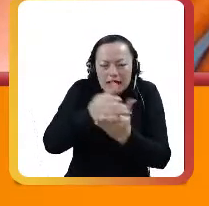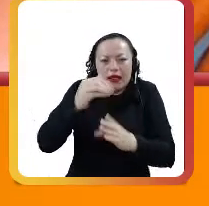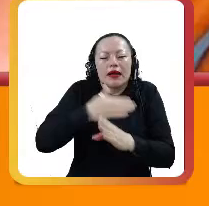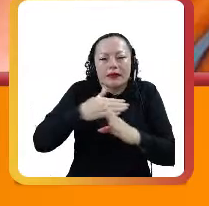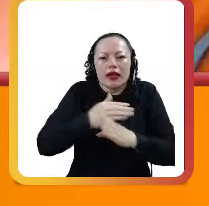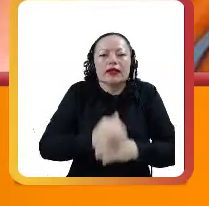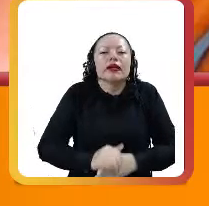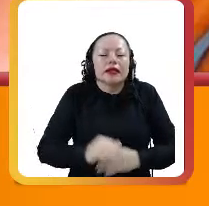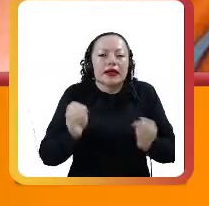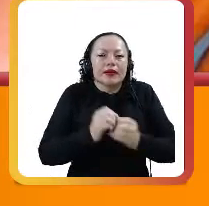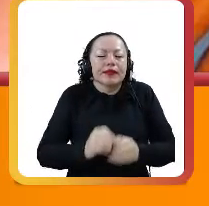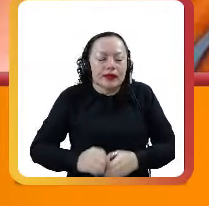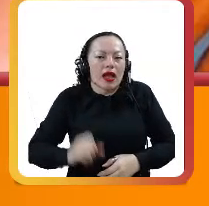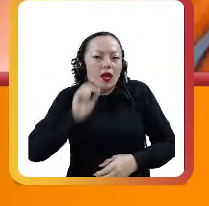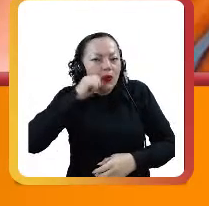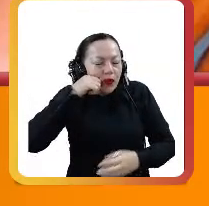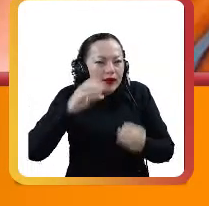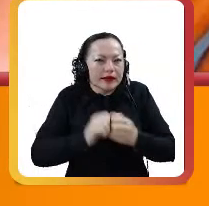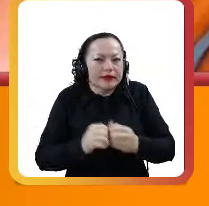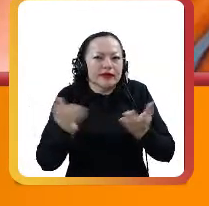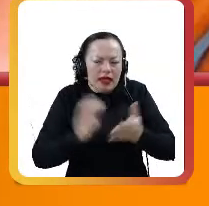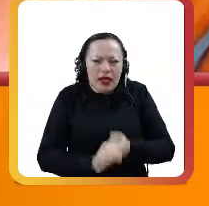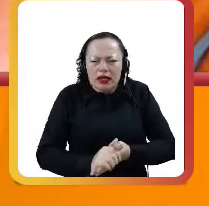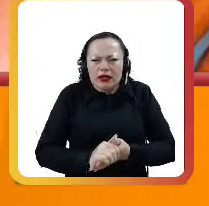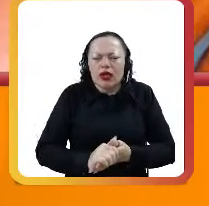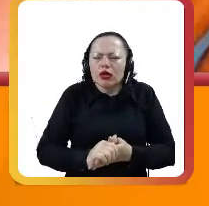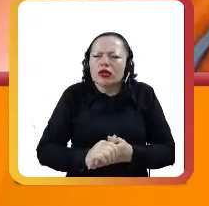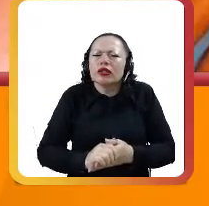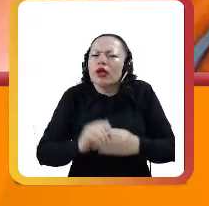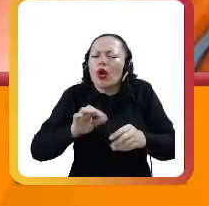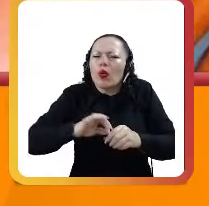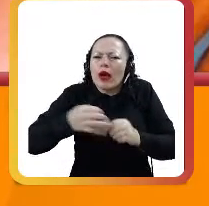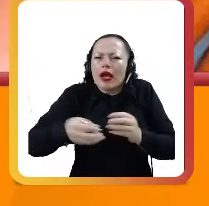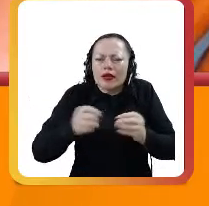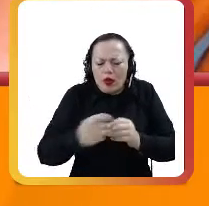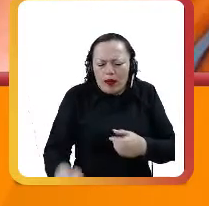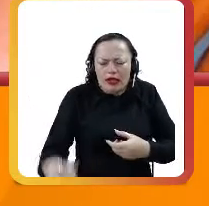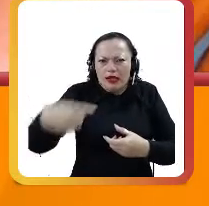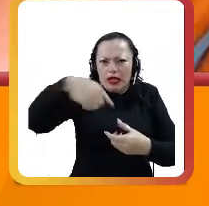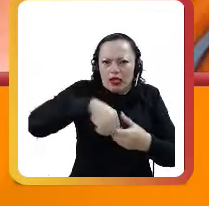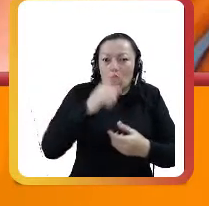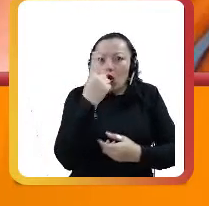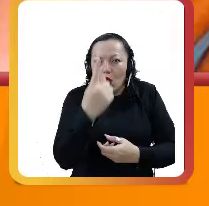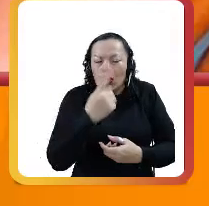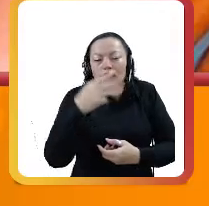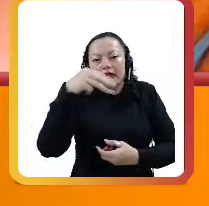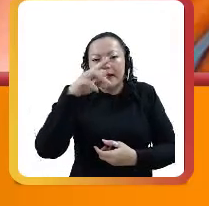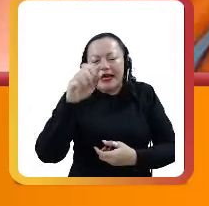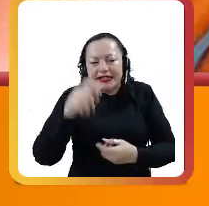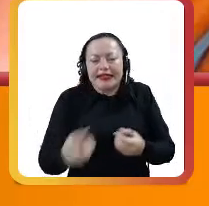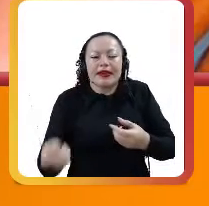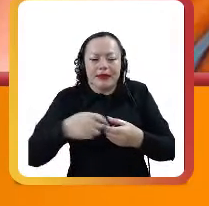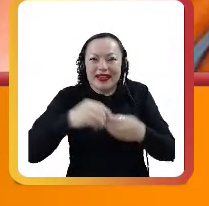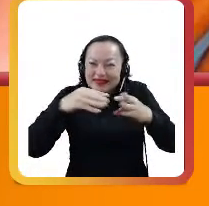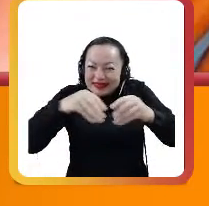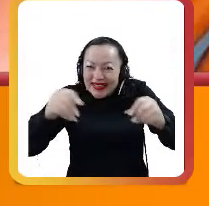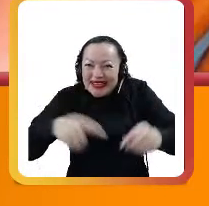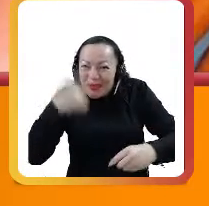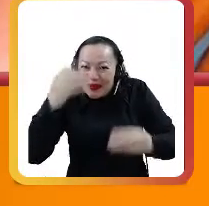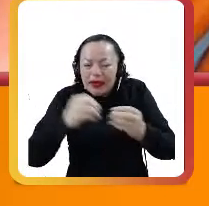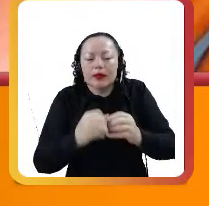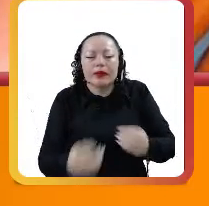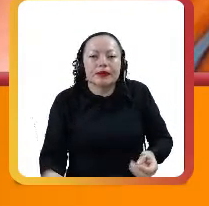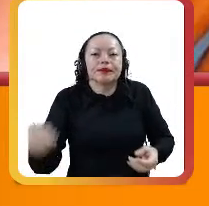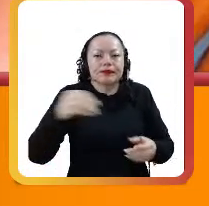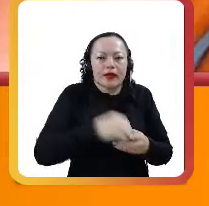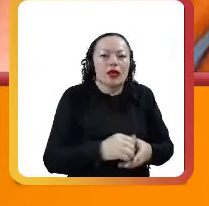zanahoria, una cucharada de yogur natural y una cucharada de maicena. ¿Qué vamos a hacer? Lo primero que vamos a hacer es poner a hervir